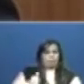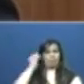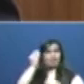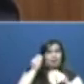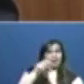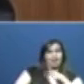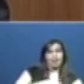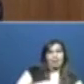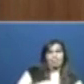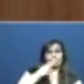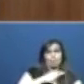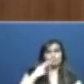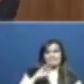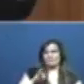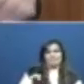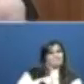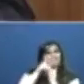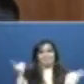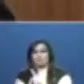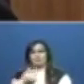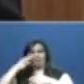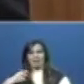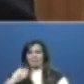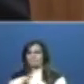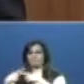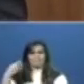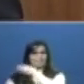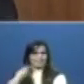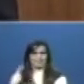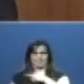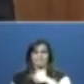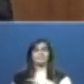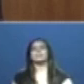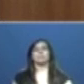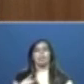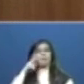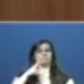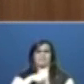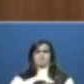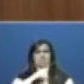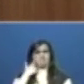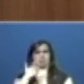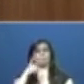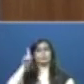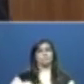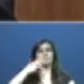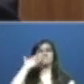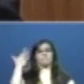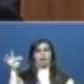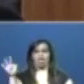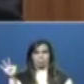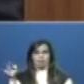y habían comprometido lo hemos visto en España pero también en Casos como el de Francia a pesar de las